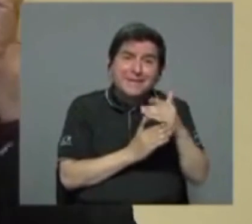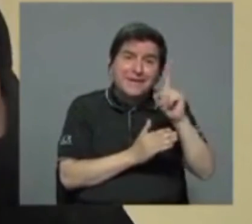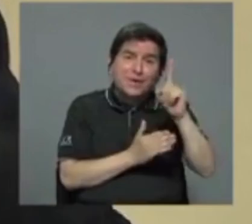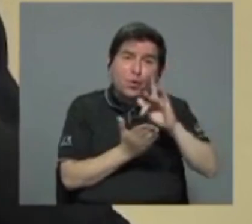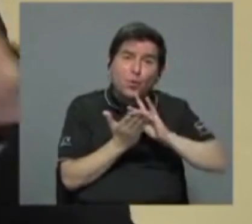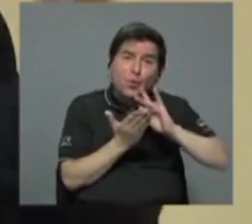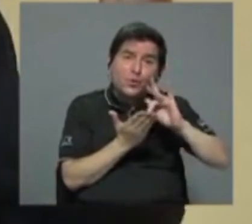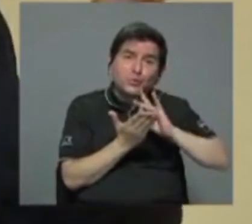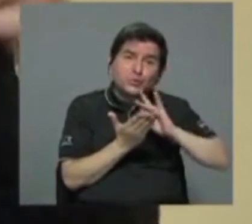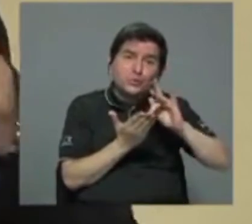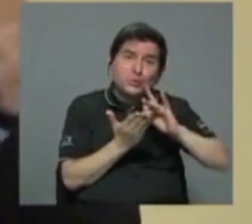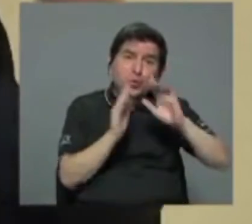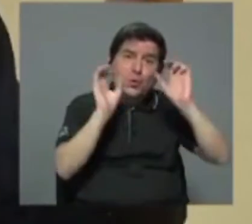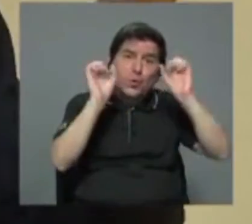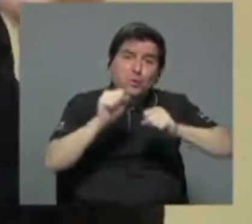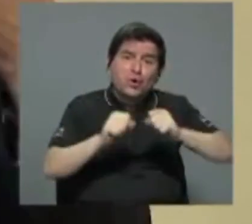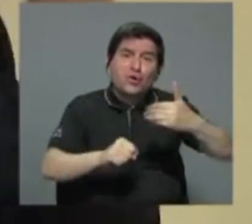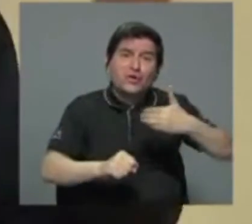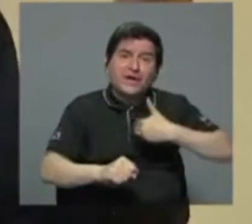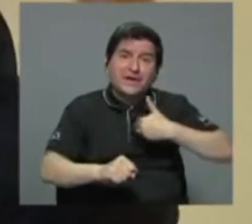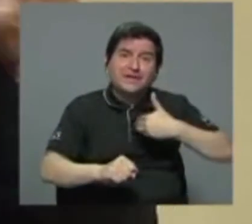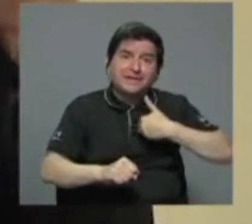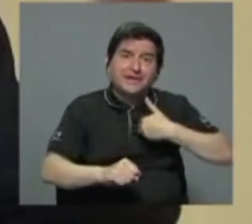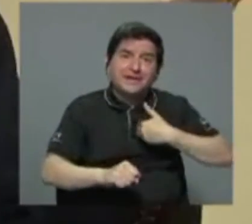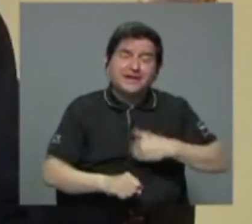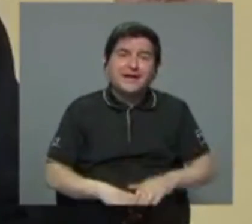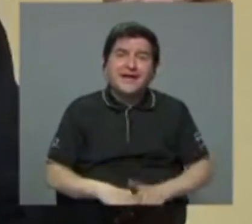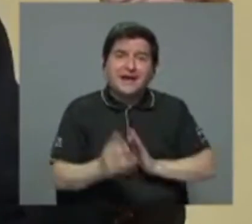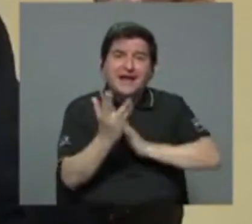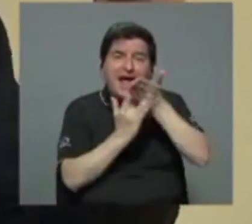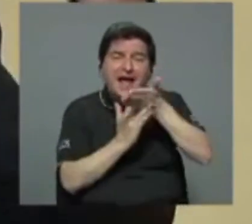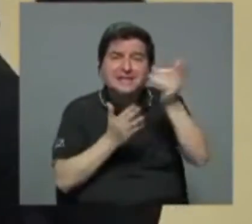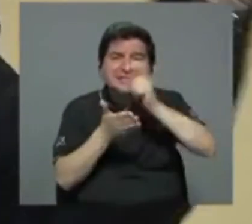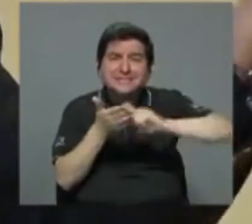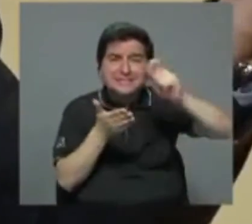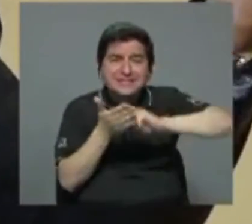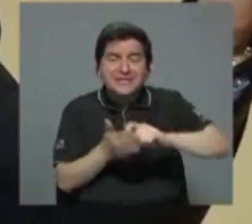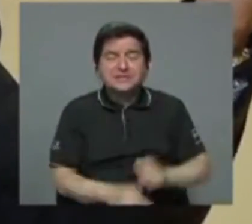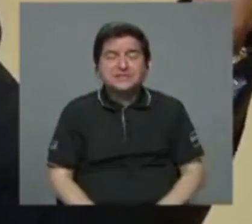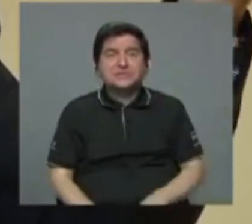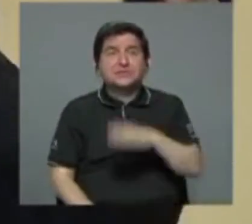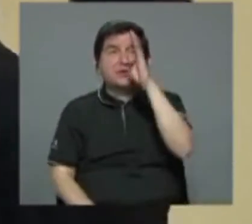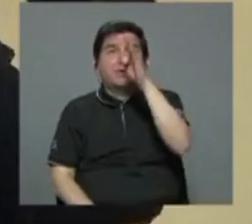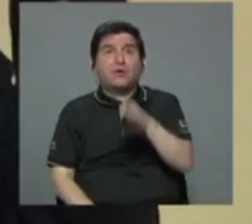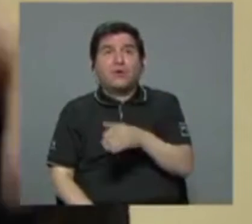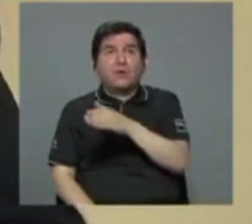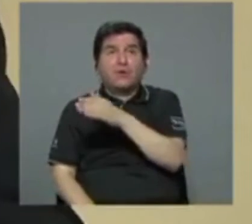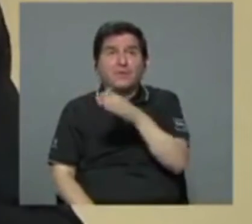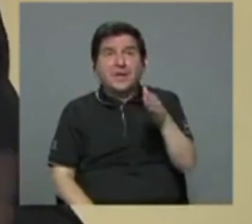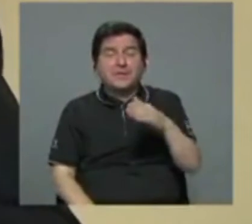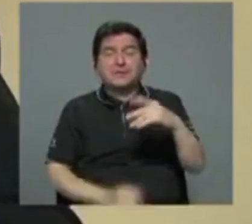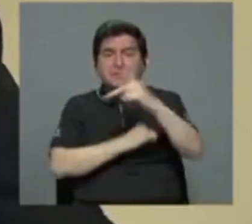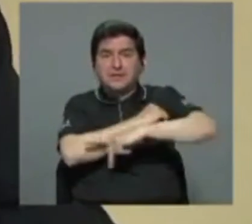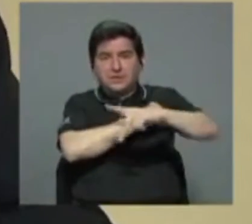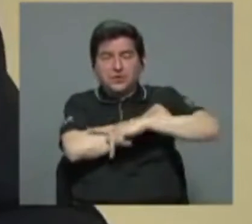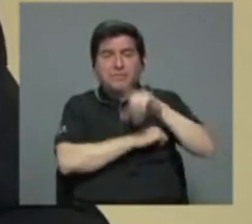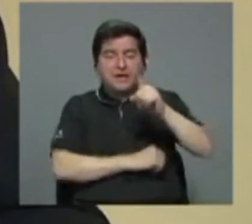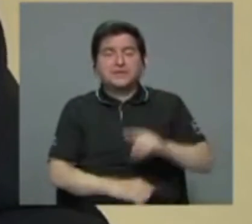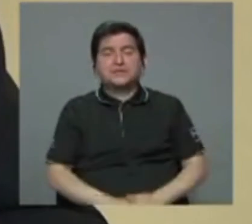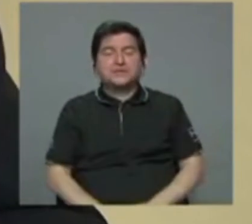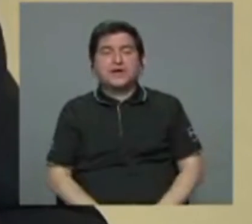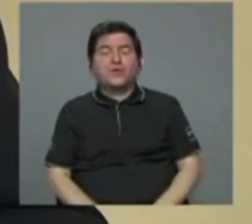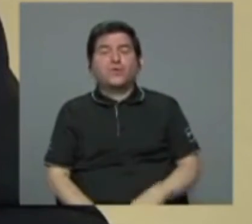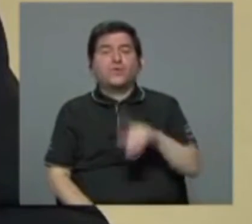celular para poder recibir el acceso a la escuela? Bendito país que había un celular y que